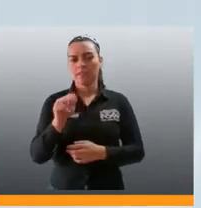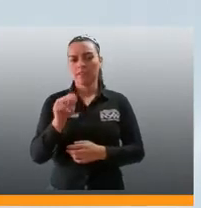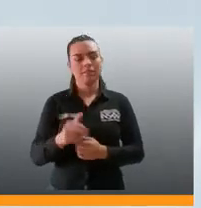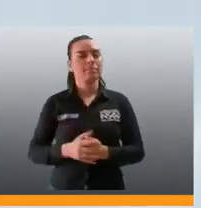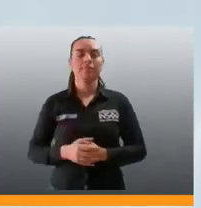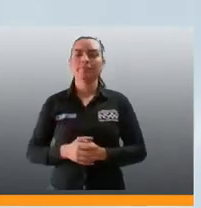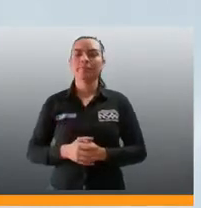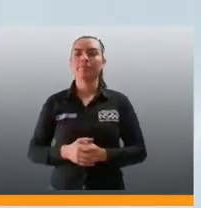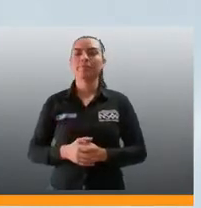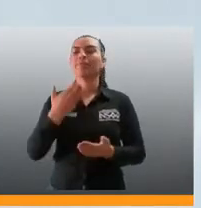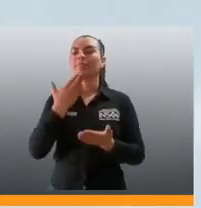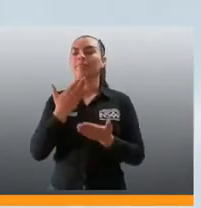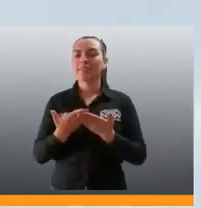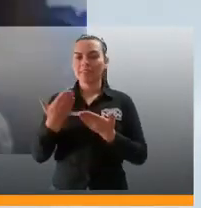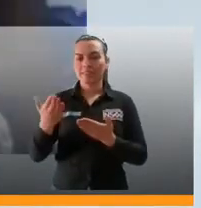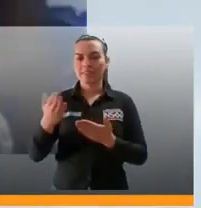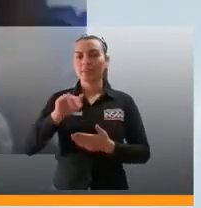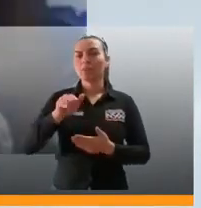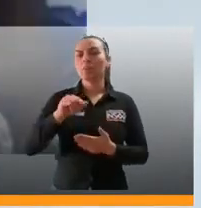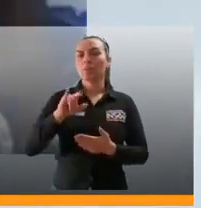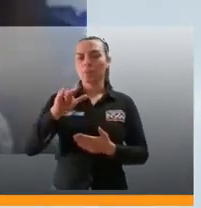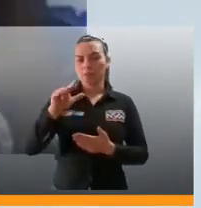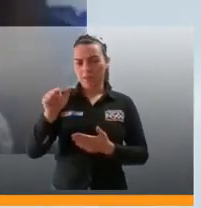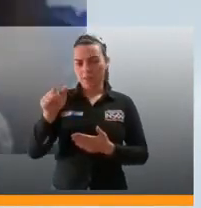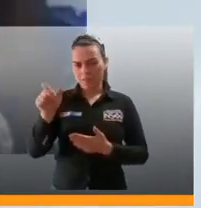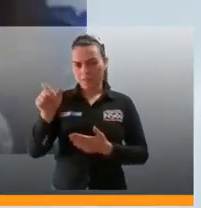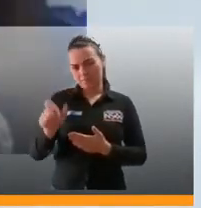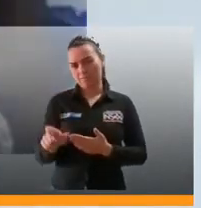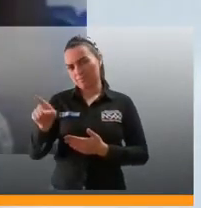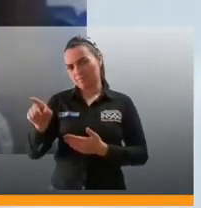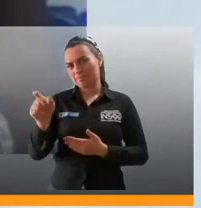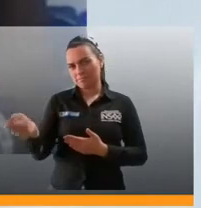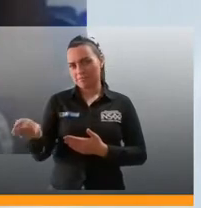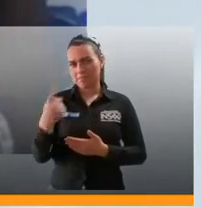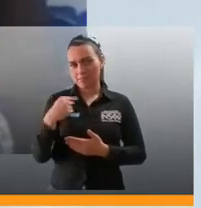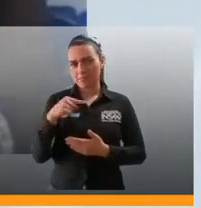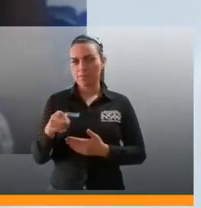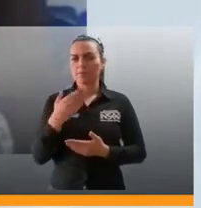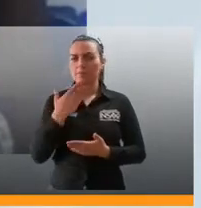Gracias, Julia. Gracias por el participante en formular la pregunta.